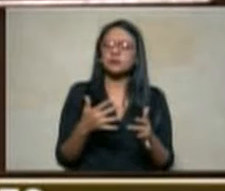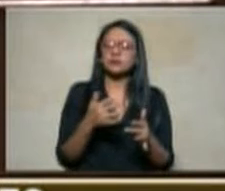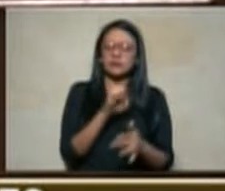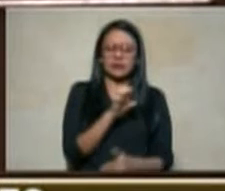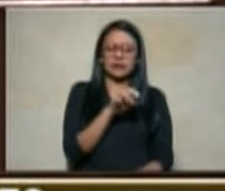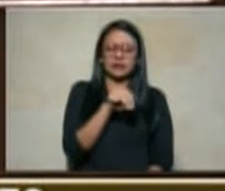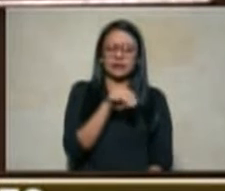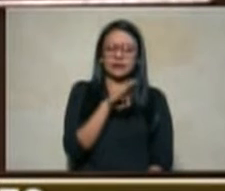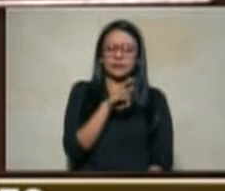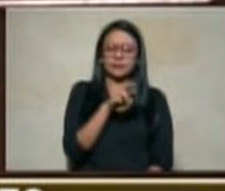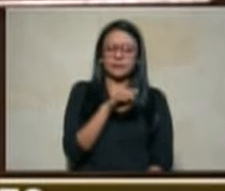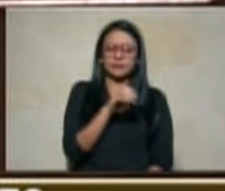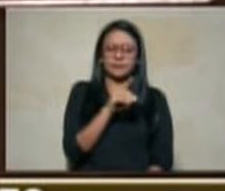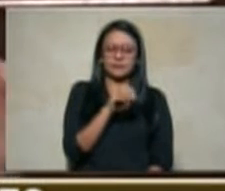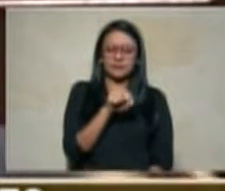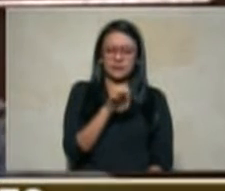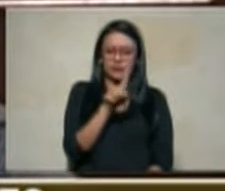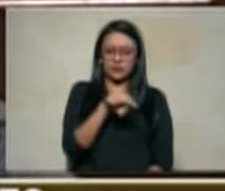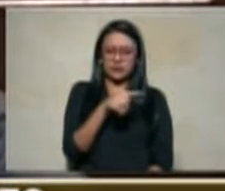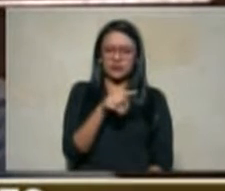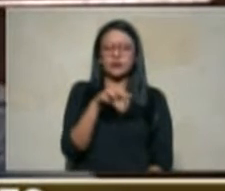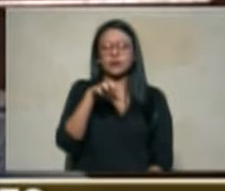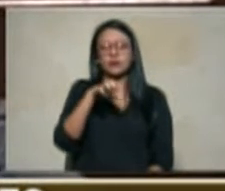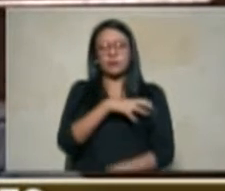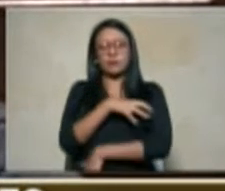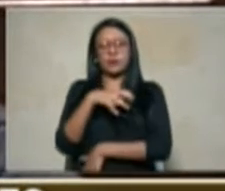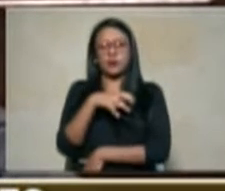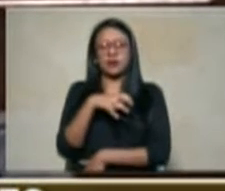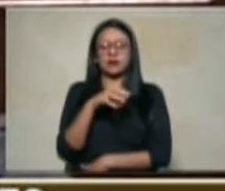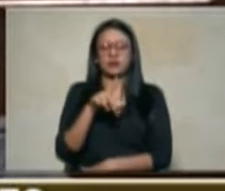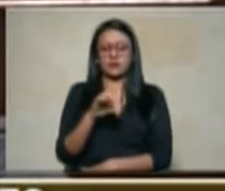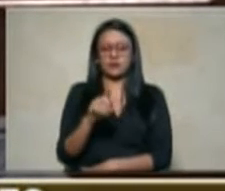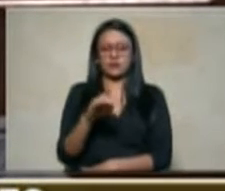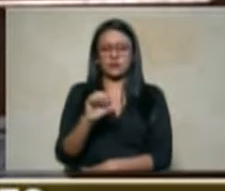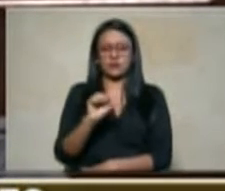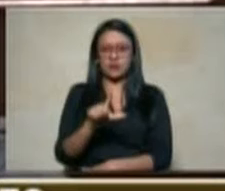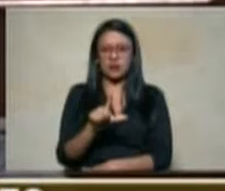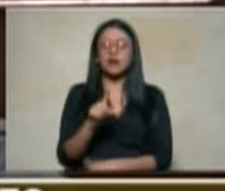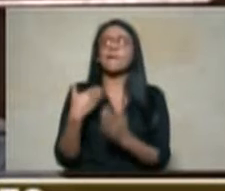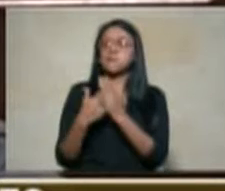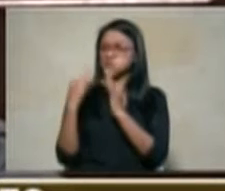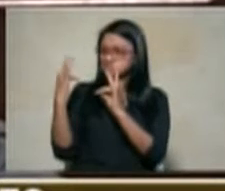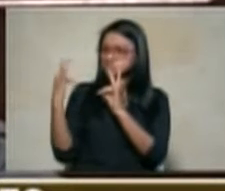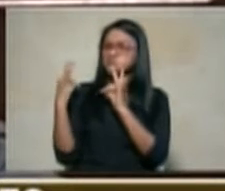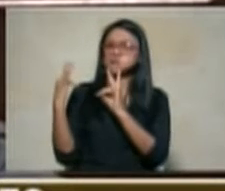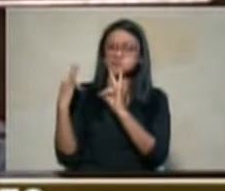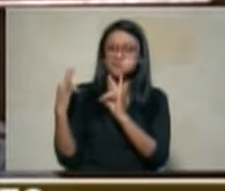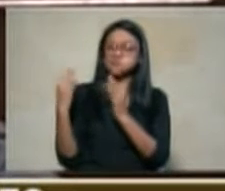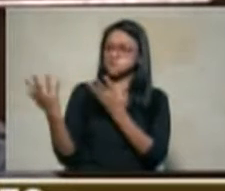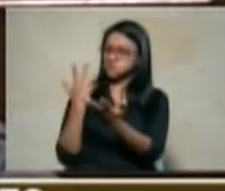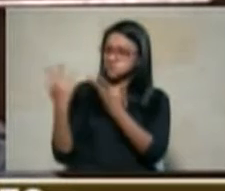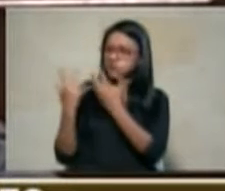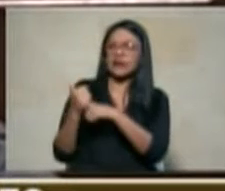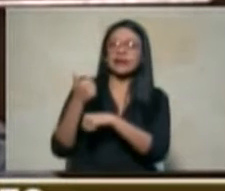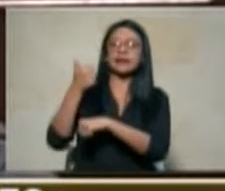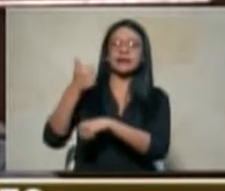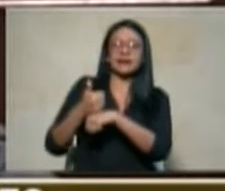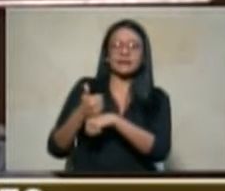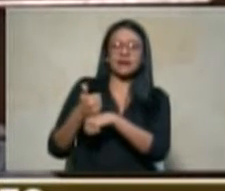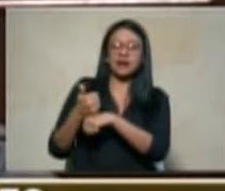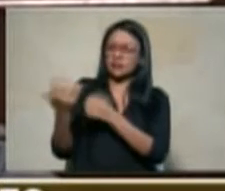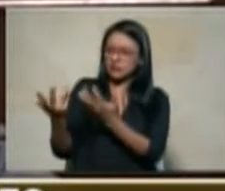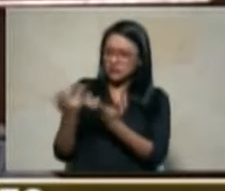embriones de poder local. Y tengo declaraciones de jefes de frentes